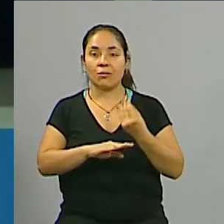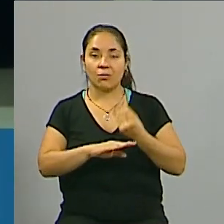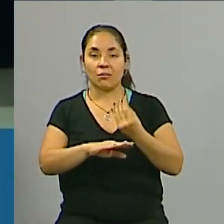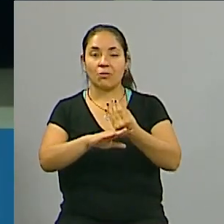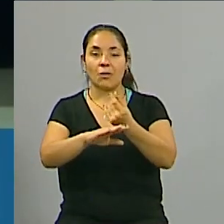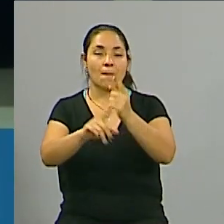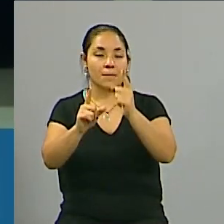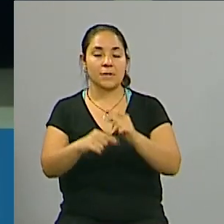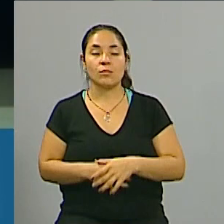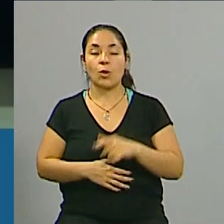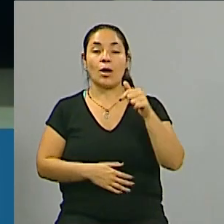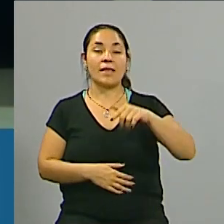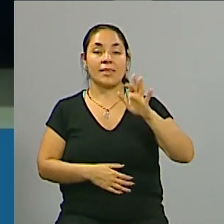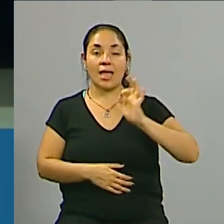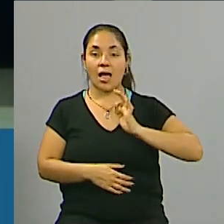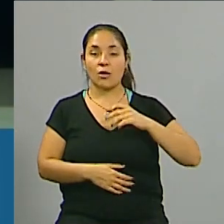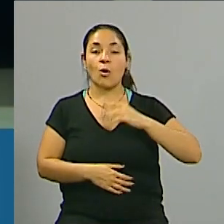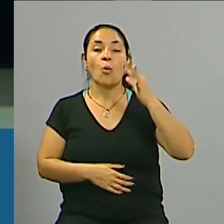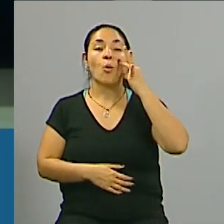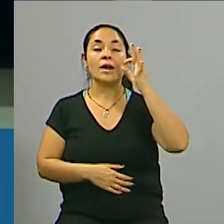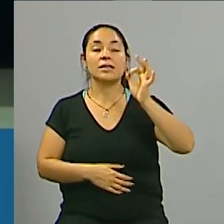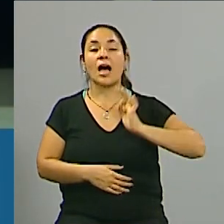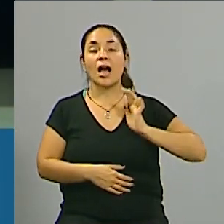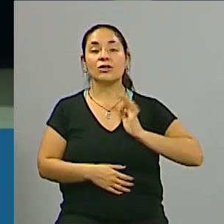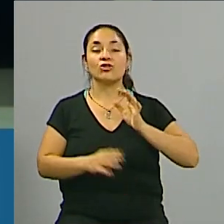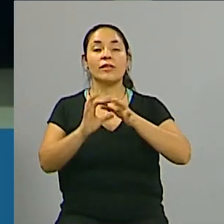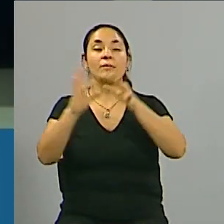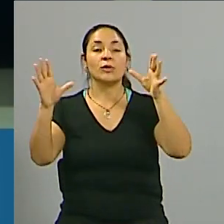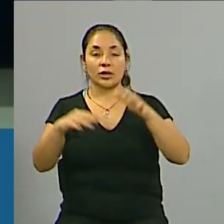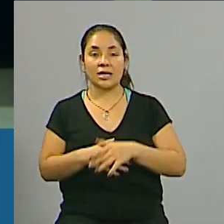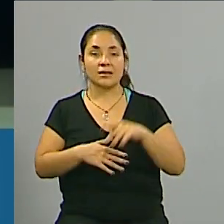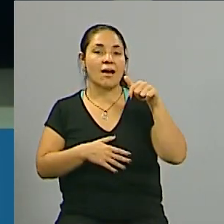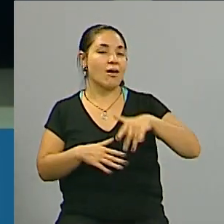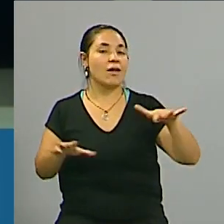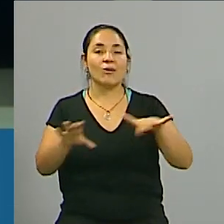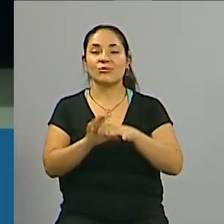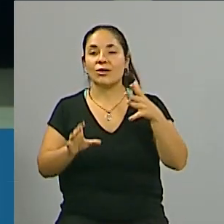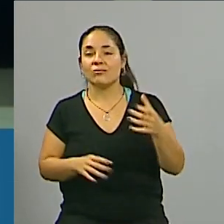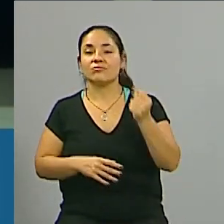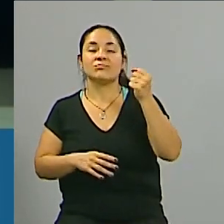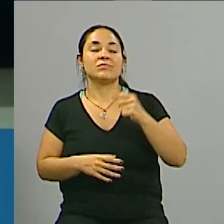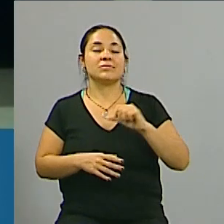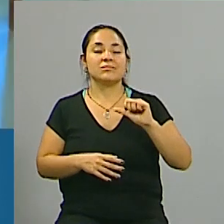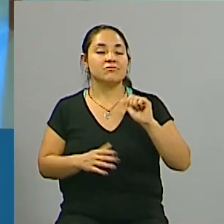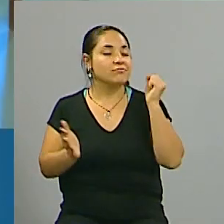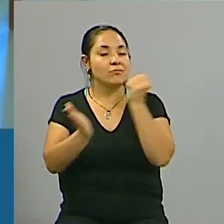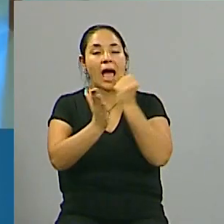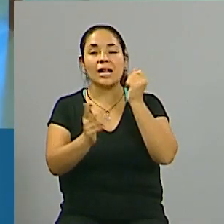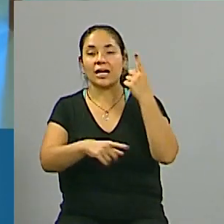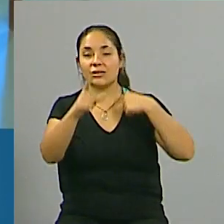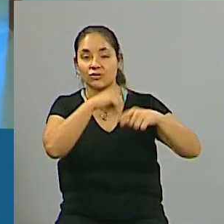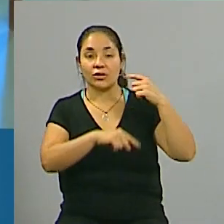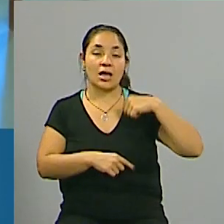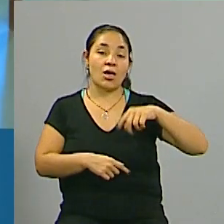que este año que se cumplen 40 años de democracia, sepan que es la oportunidad histórica dentro de 2 o dentro de 4